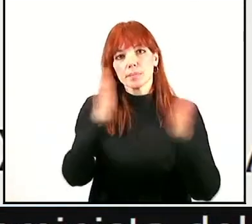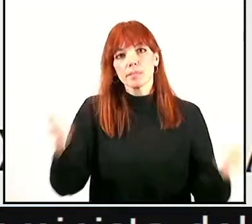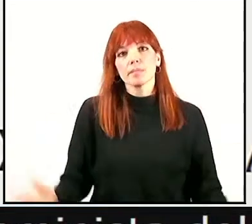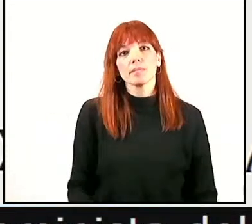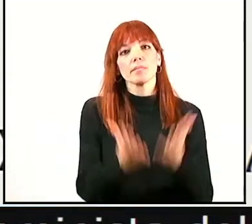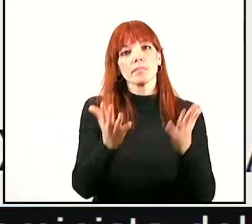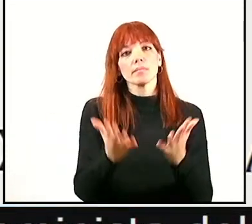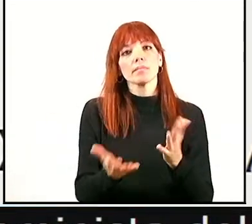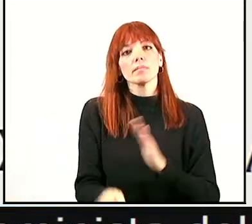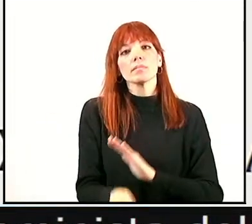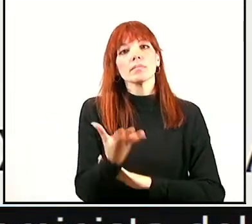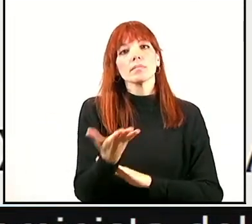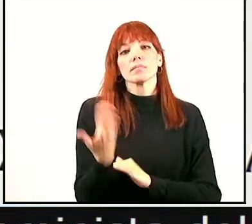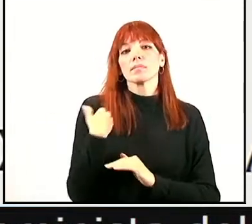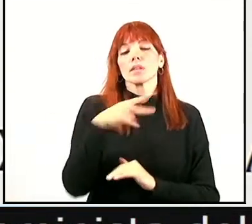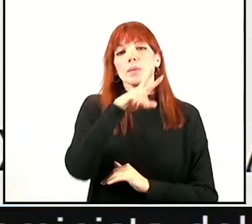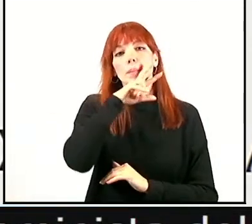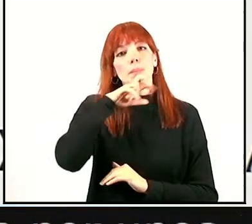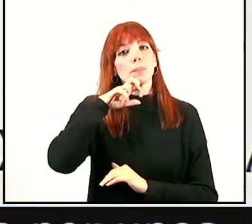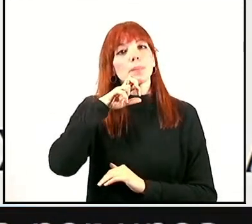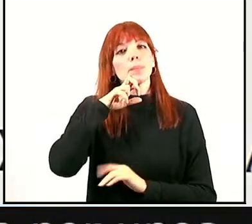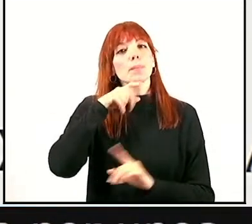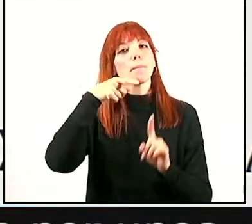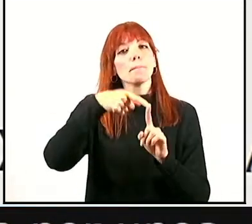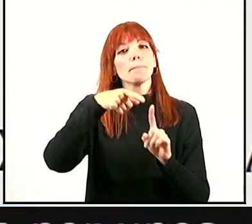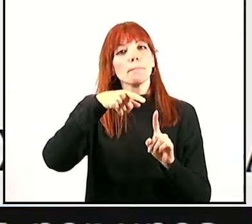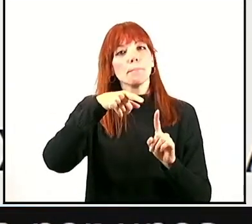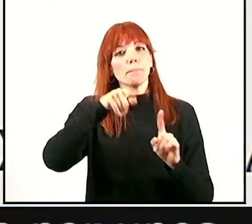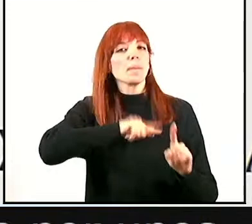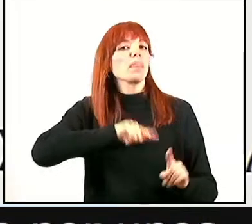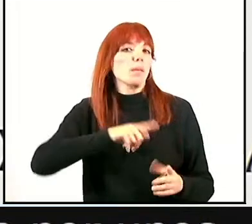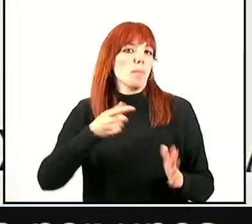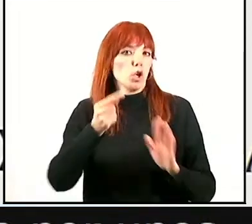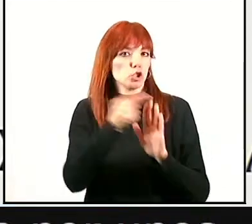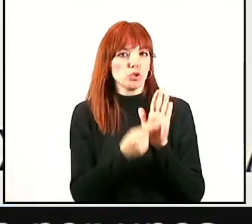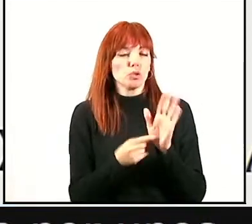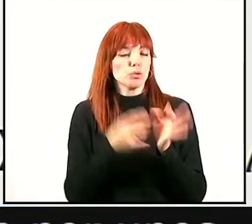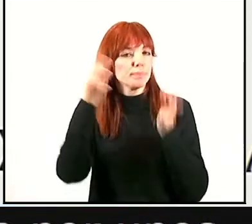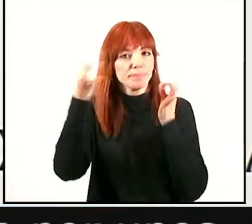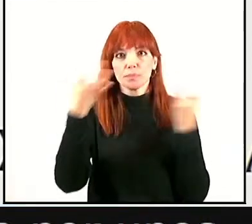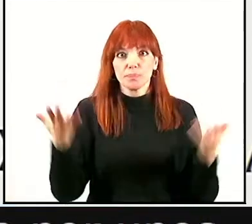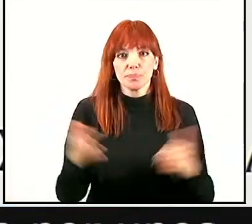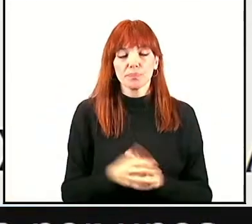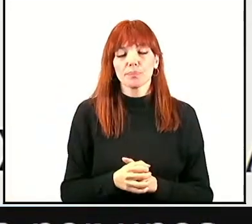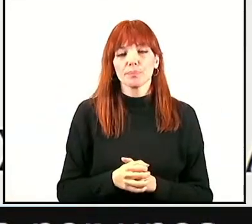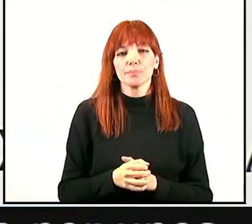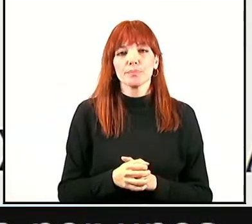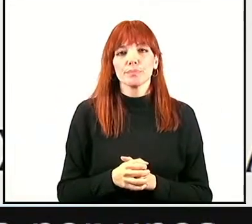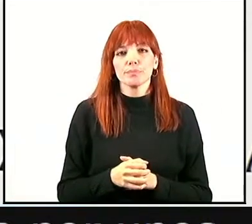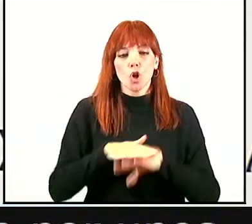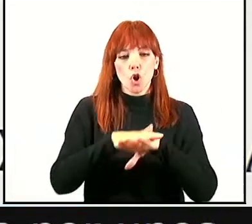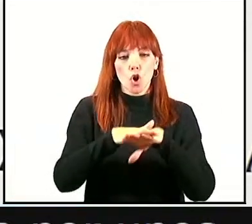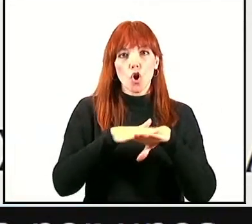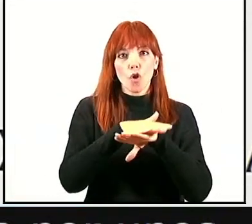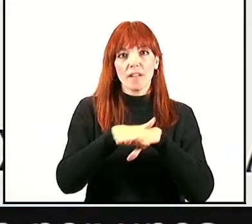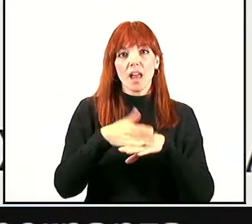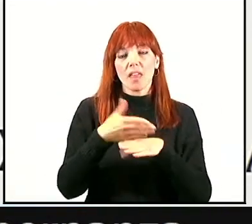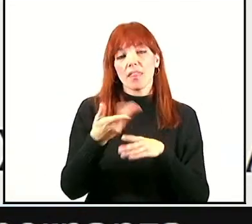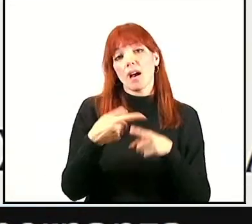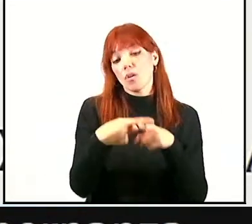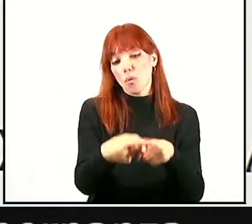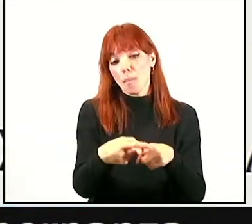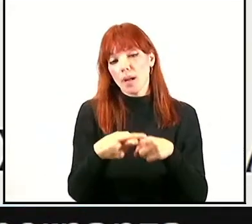impulsada por unos principios concretos que son renovar la gobernanza compartida, que significan las